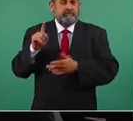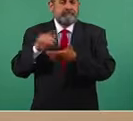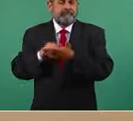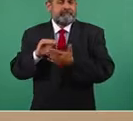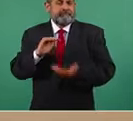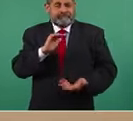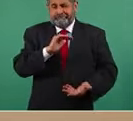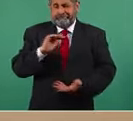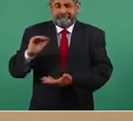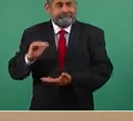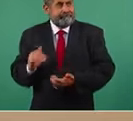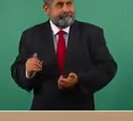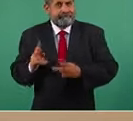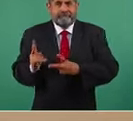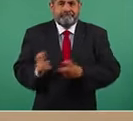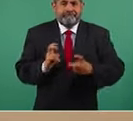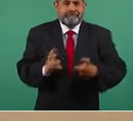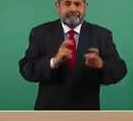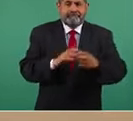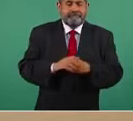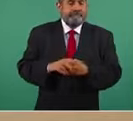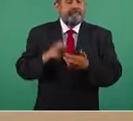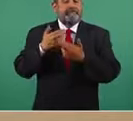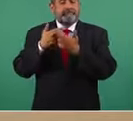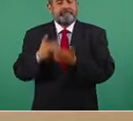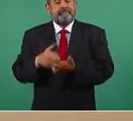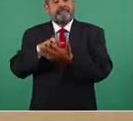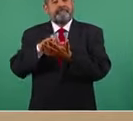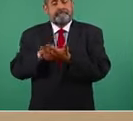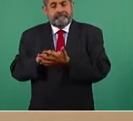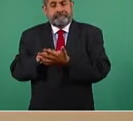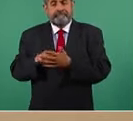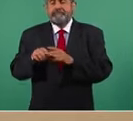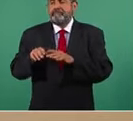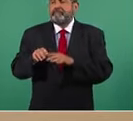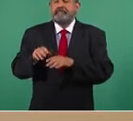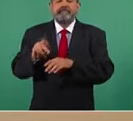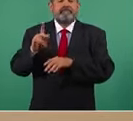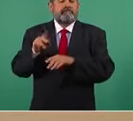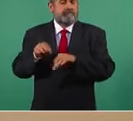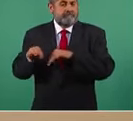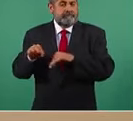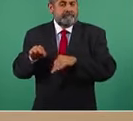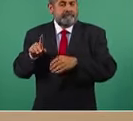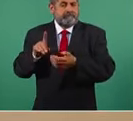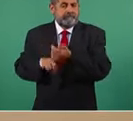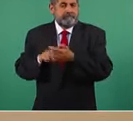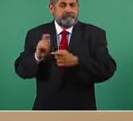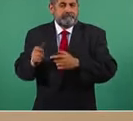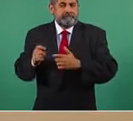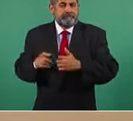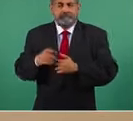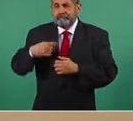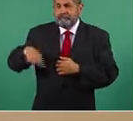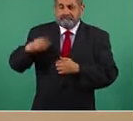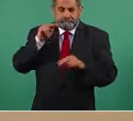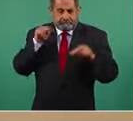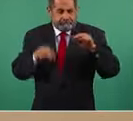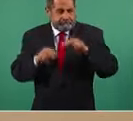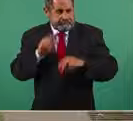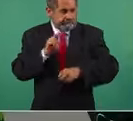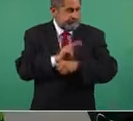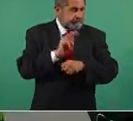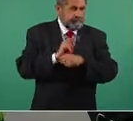barriles. Y el ahorro estimado por el trabajo de presencia,